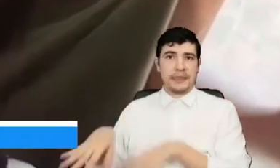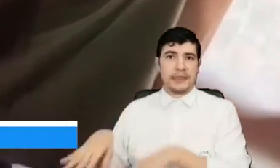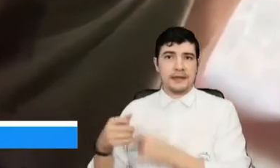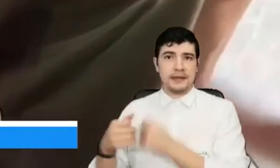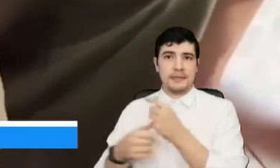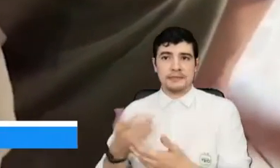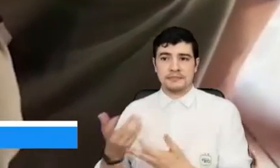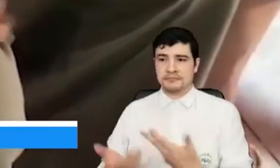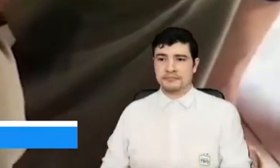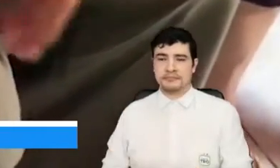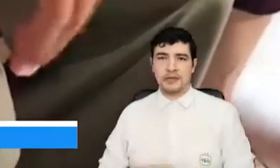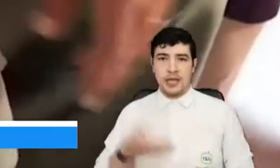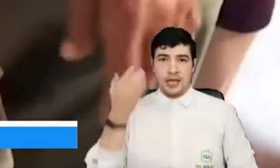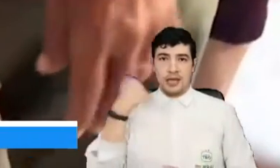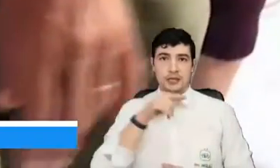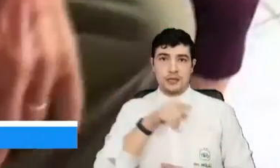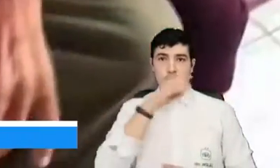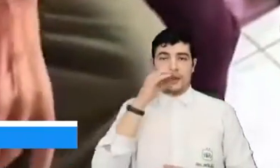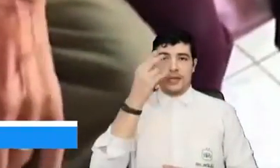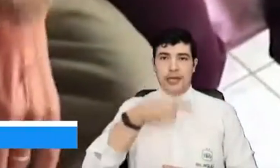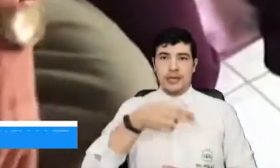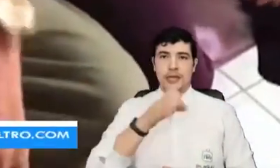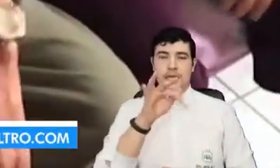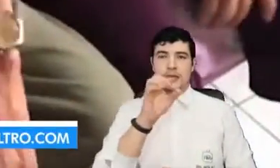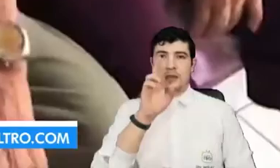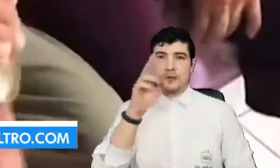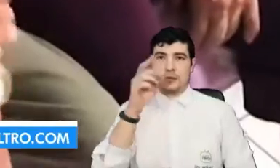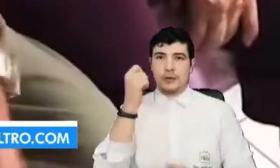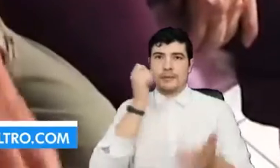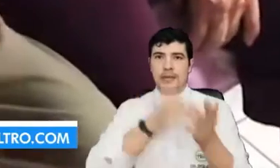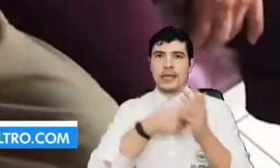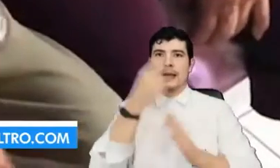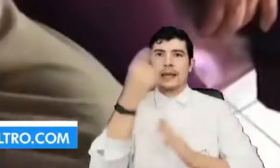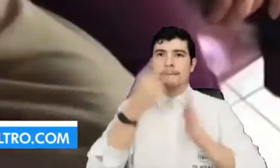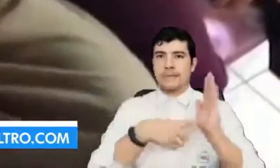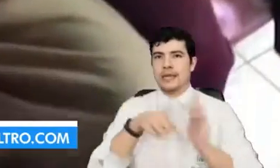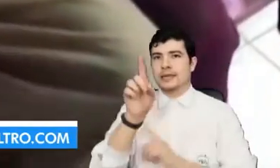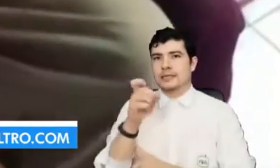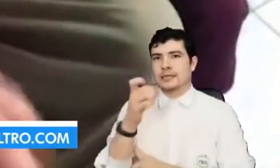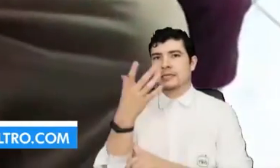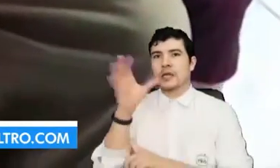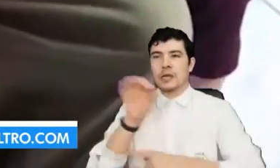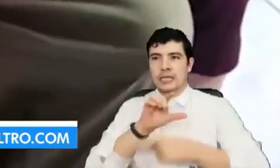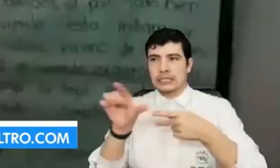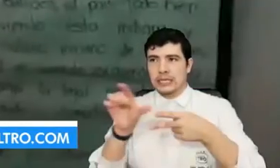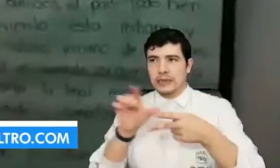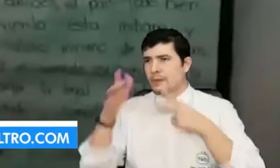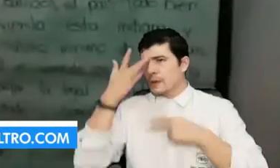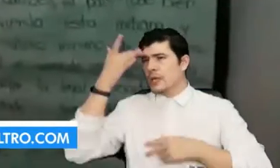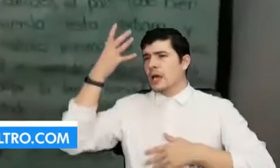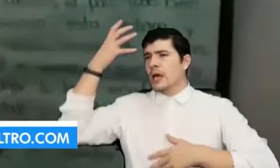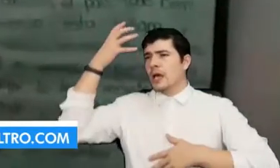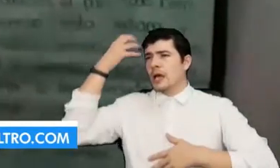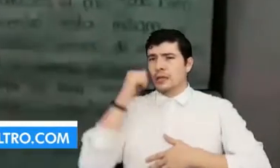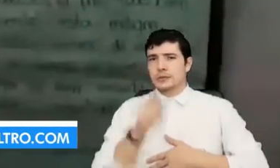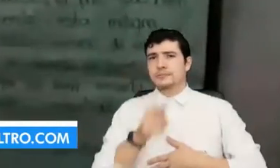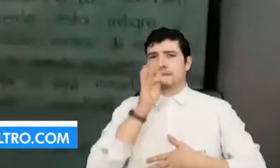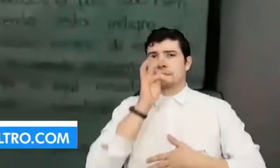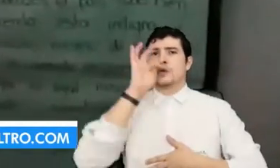Héctor Dionisio Martínez cotizó 1.650 semanas porque le hicieron una promesa. El monto de su